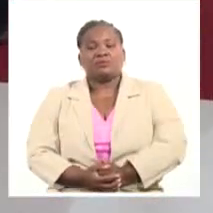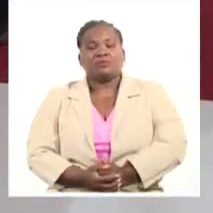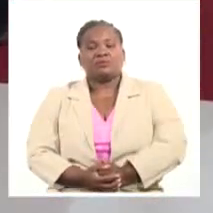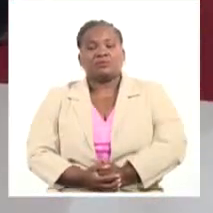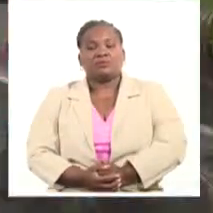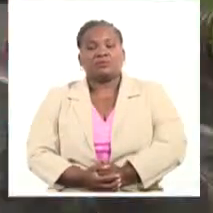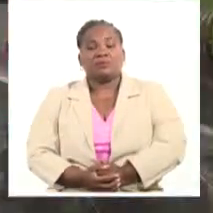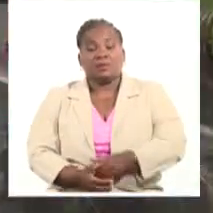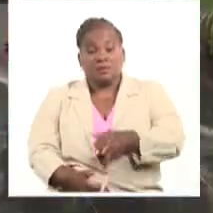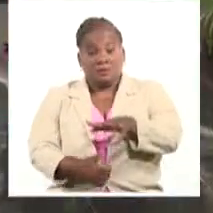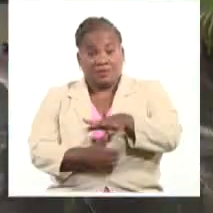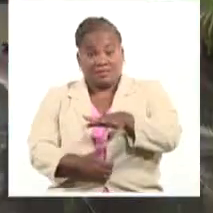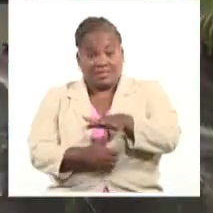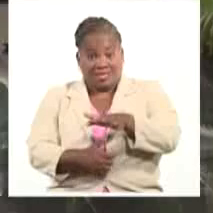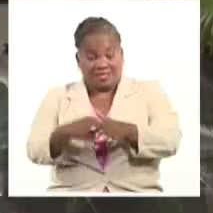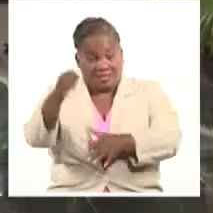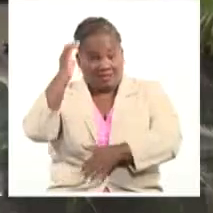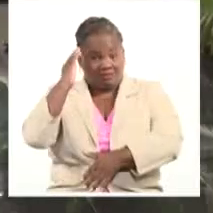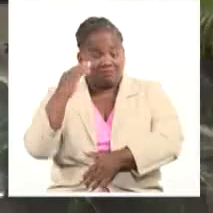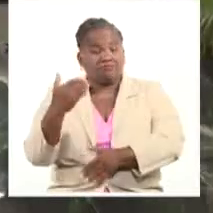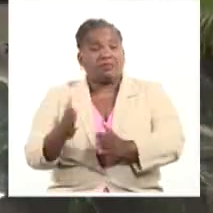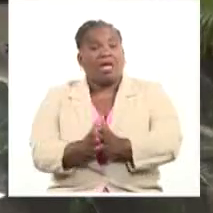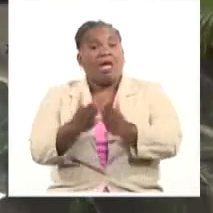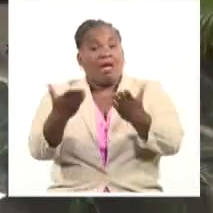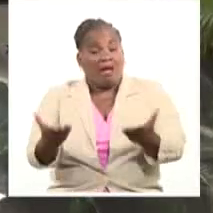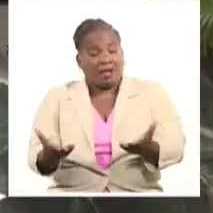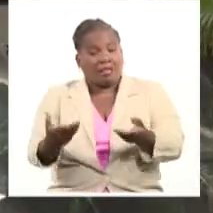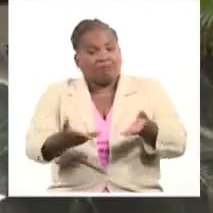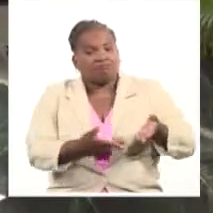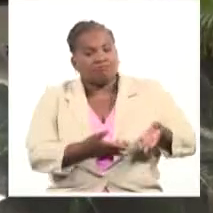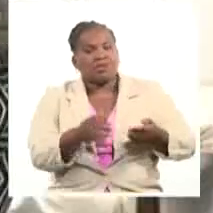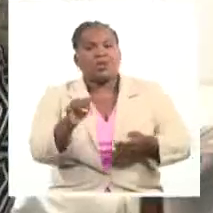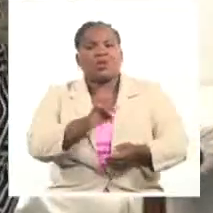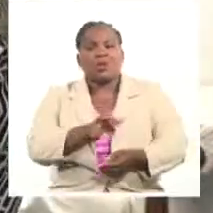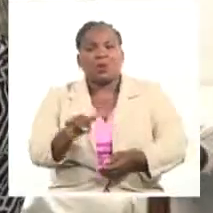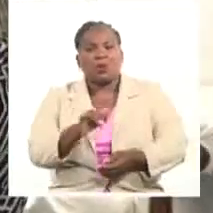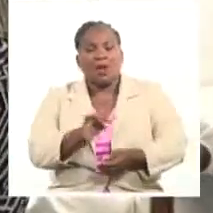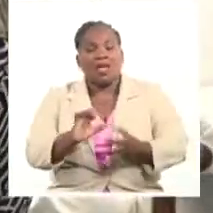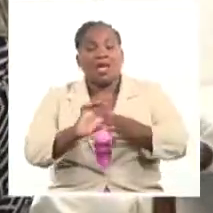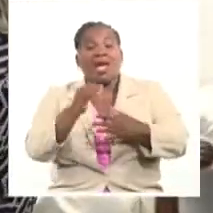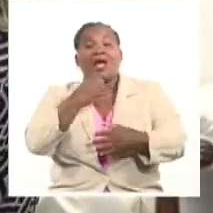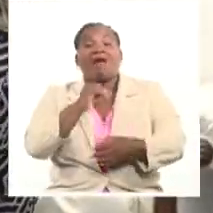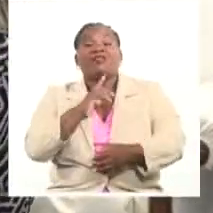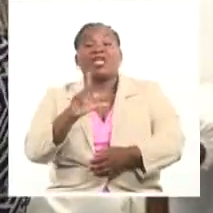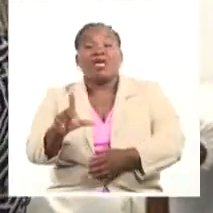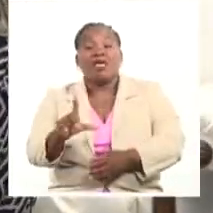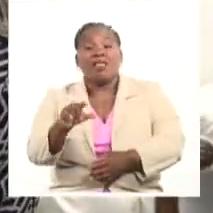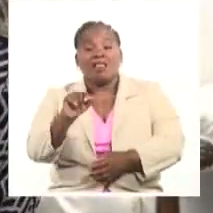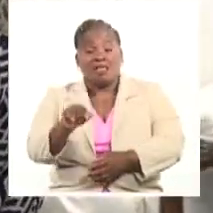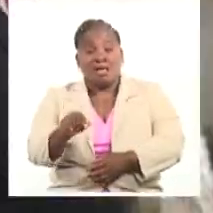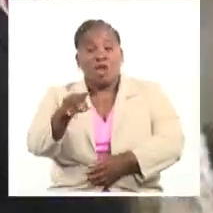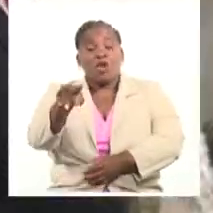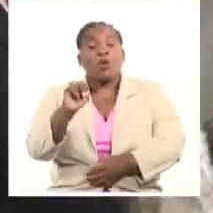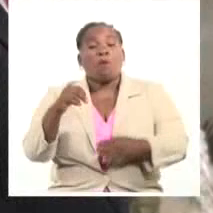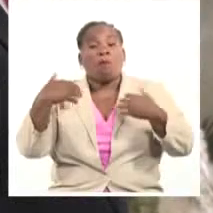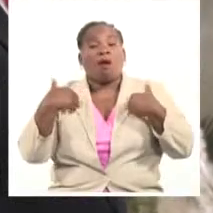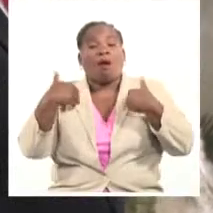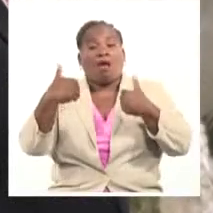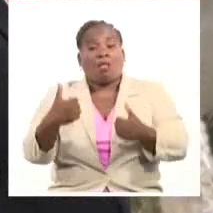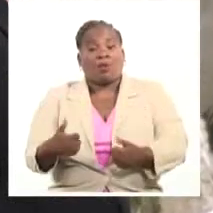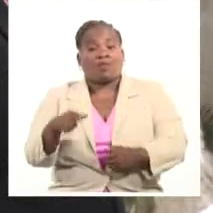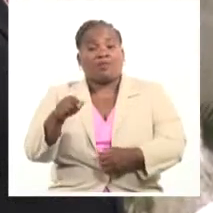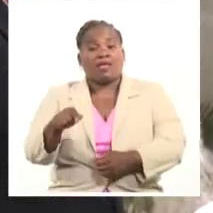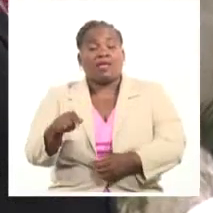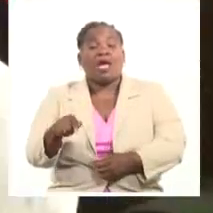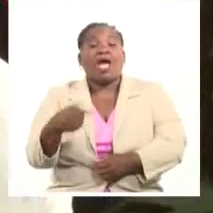Miguel Díaz-Canel recibió también las cartas que acreditan a la excelentísima señora Gabrielle Meón Schertz como nueva embajadora de la República de